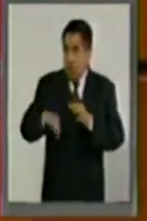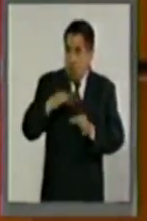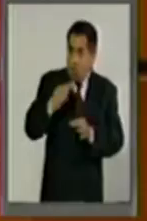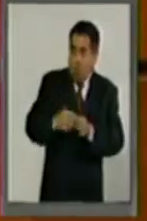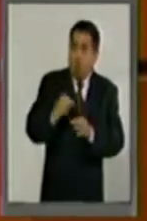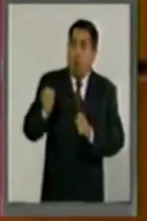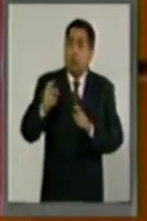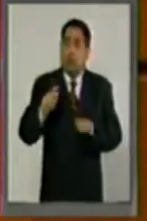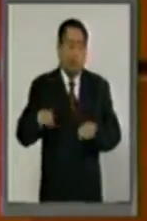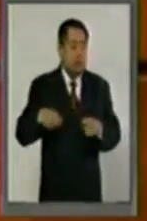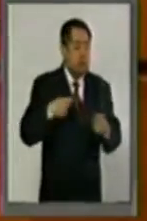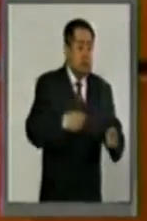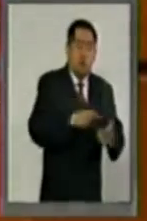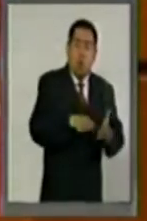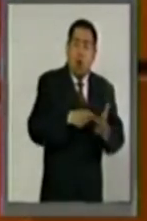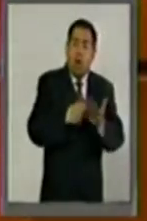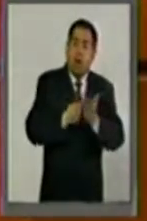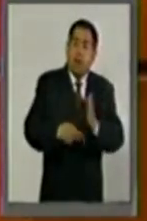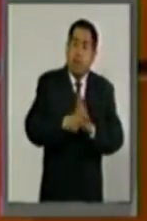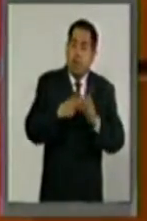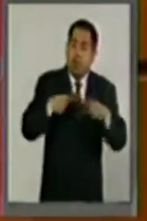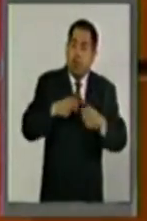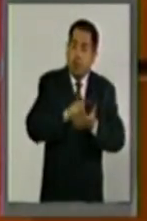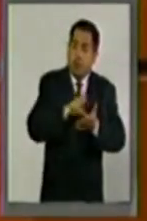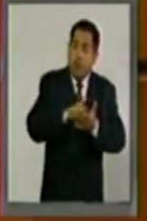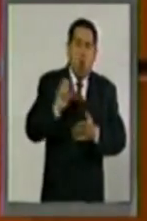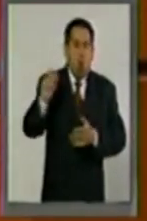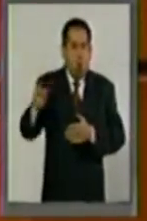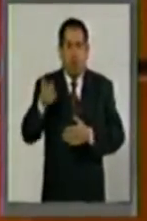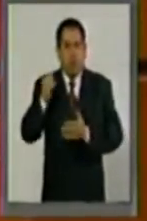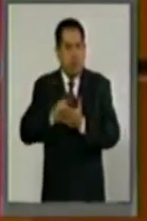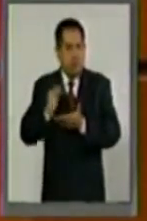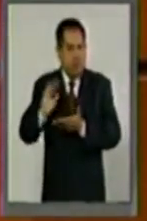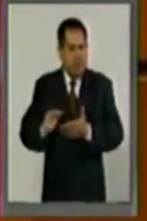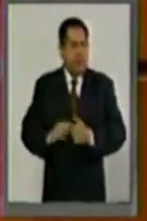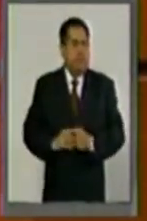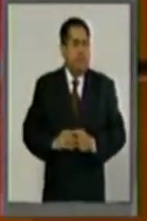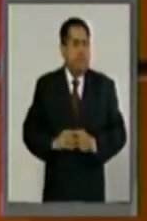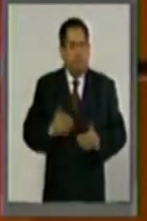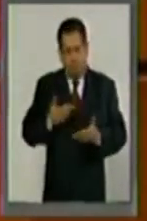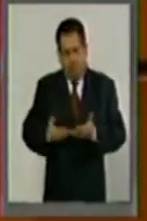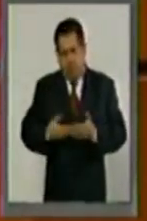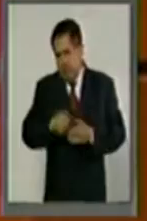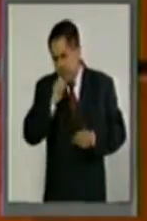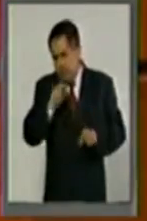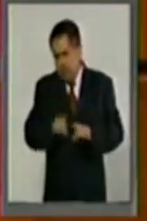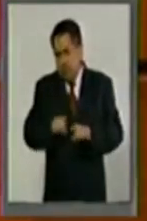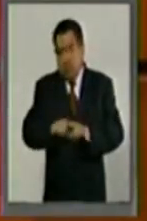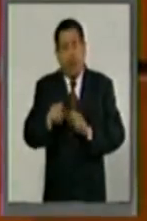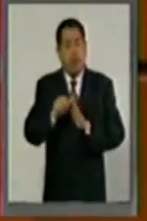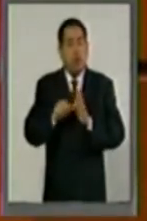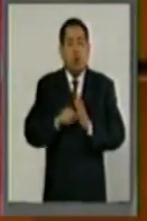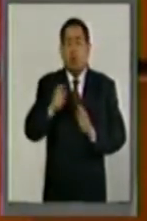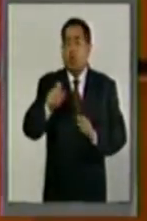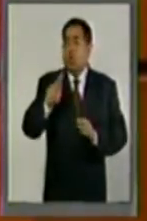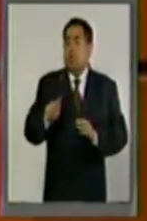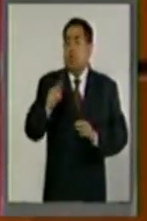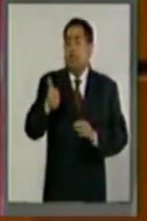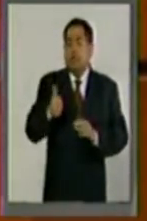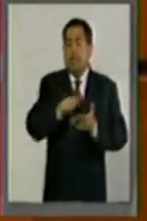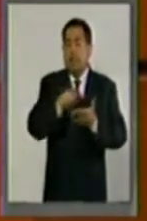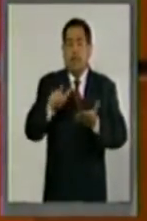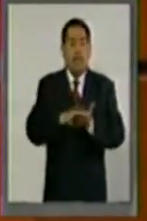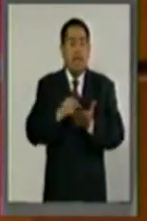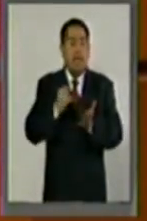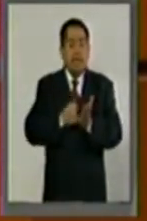plazas para personas con discapacidad. Tal es el caso de nuestro país, que contempla en el artículo 186 de la Ley de